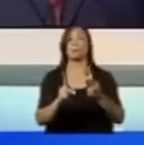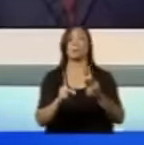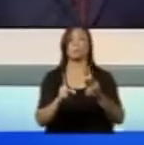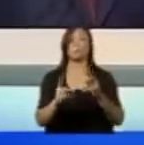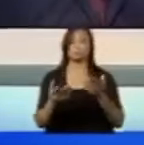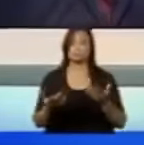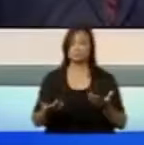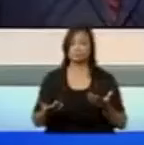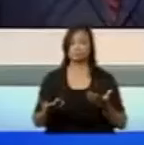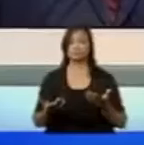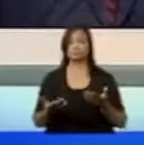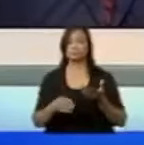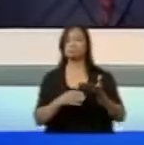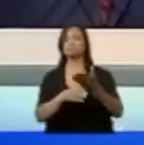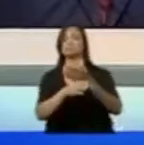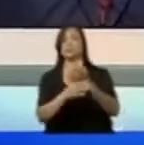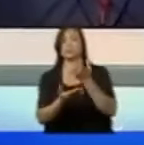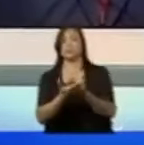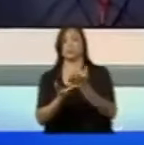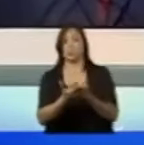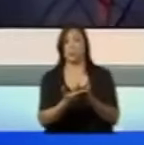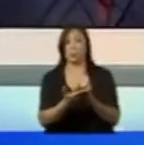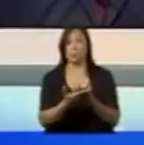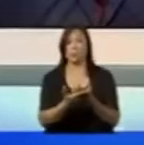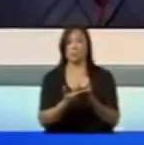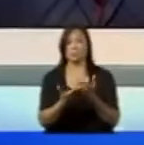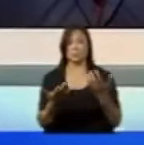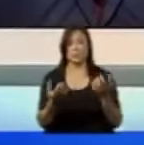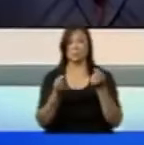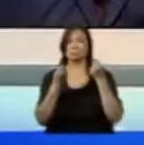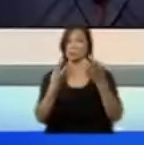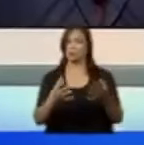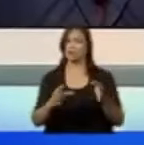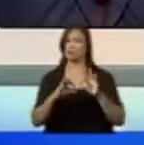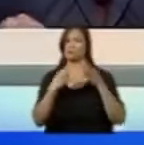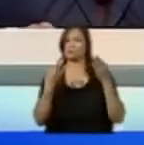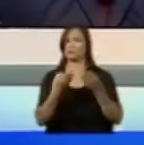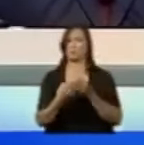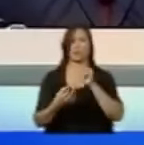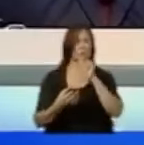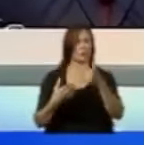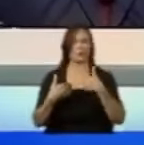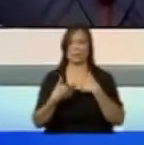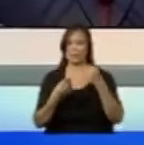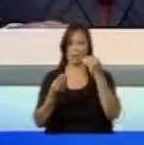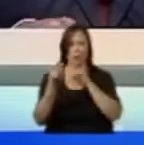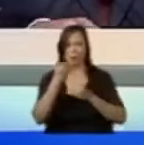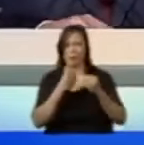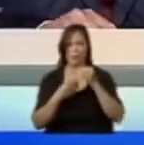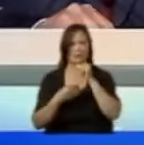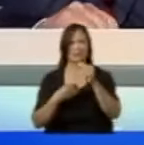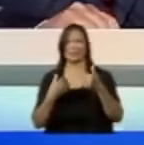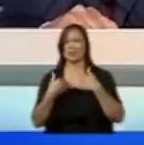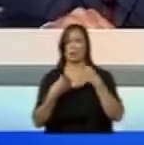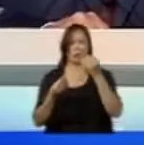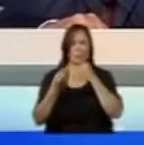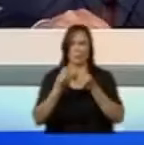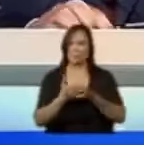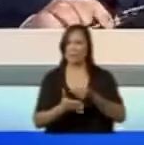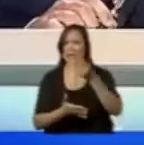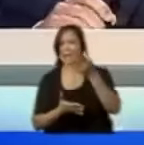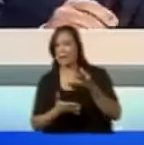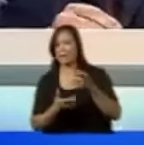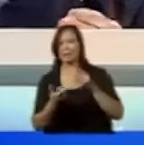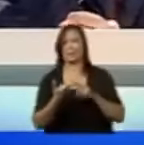oportunidades y el desarrollo económico. Cientos de miles de familias no tienen qué comer, tienen hoy una comida más